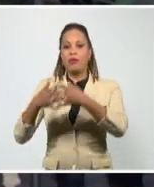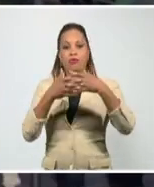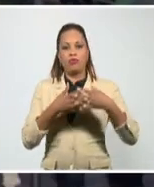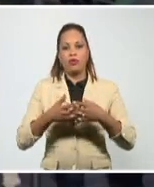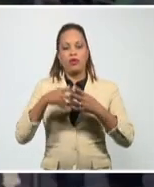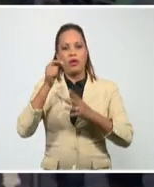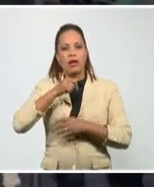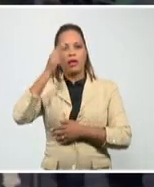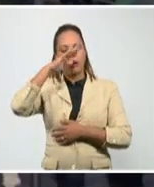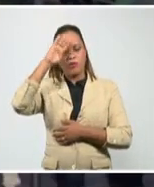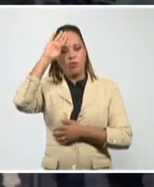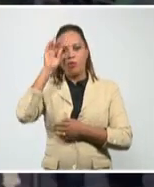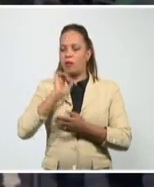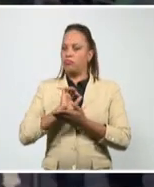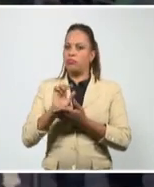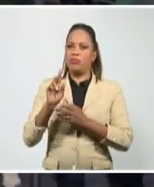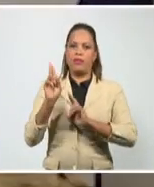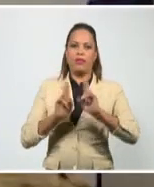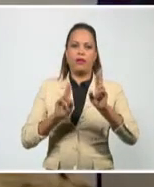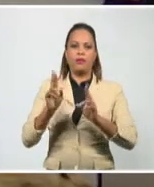Cuba.